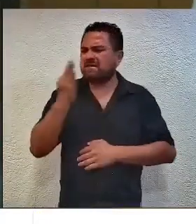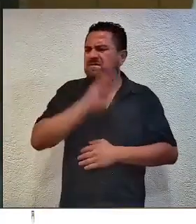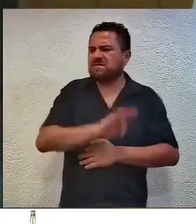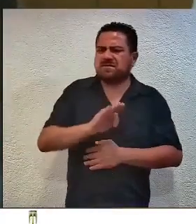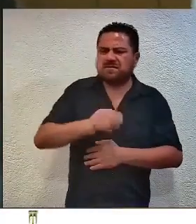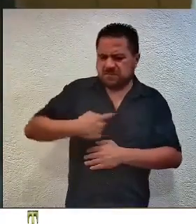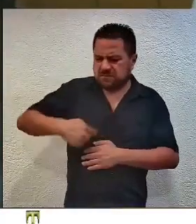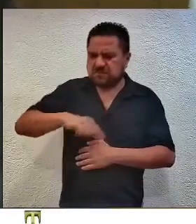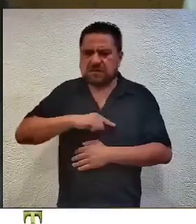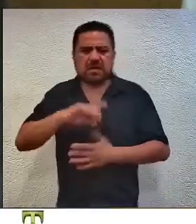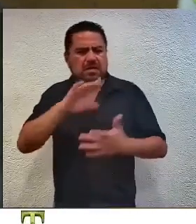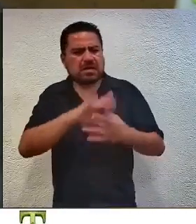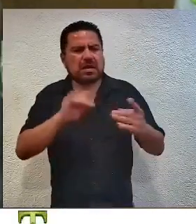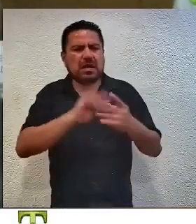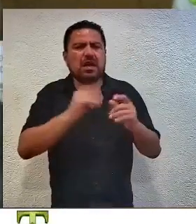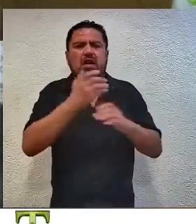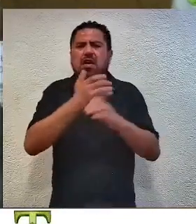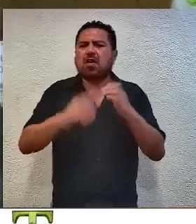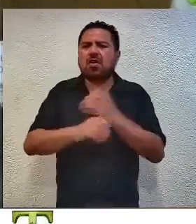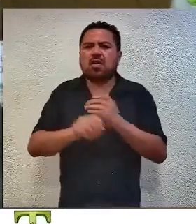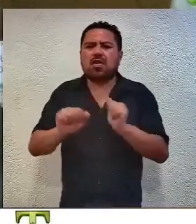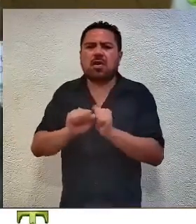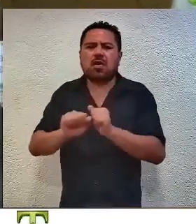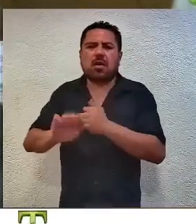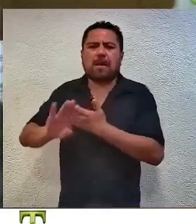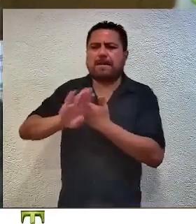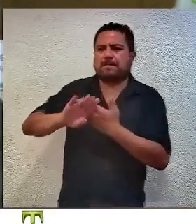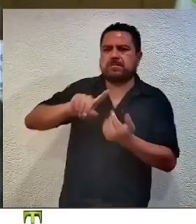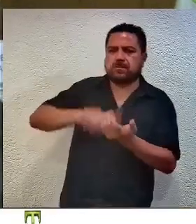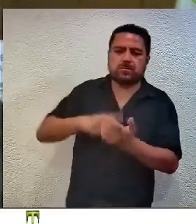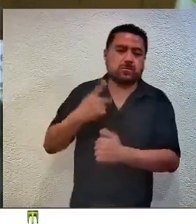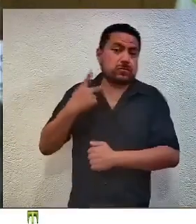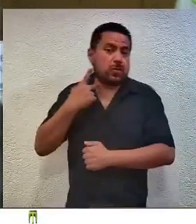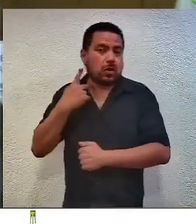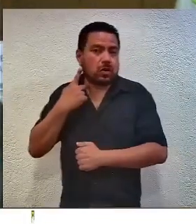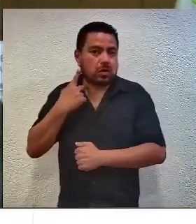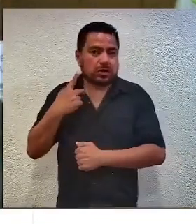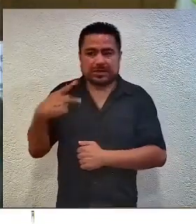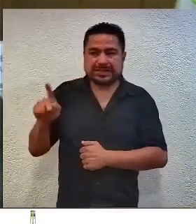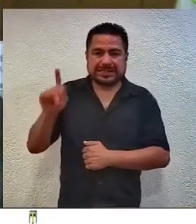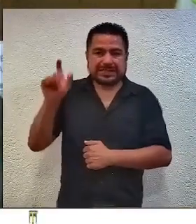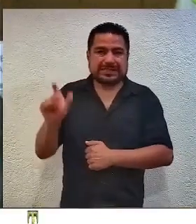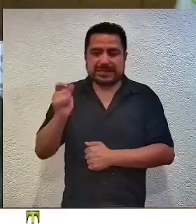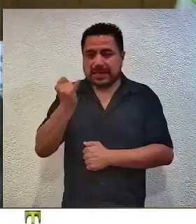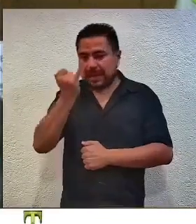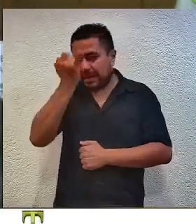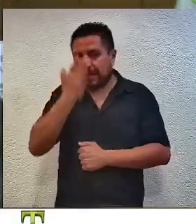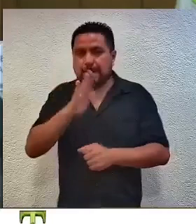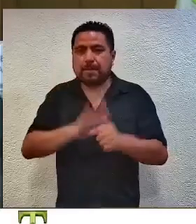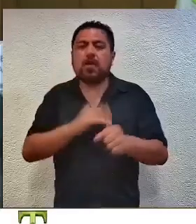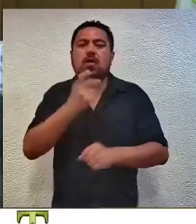y señalando que es objeto de una persecución política en su contra, y por